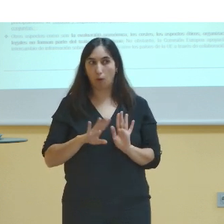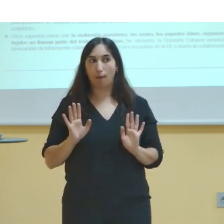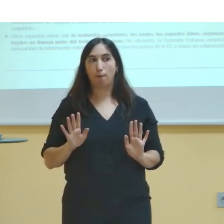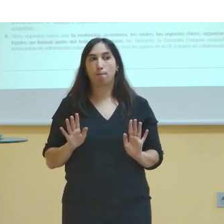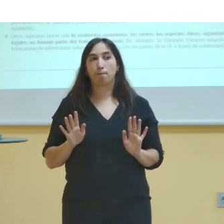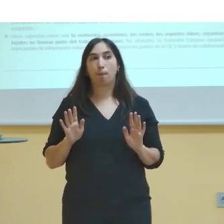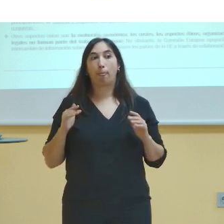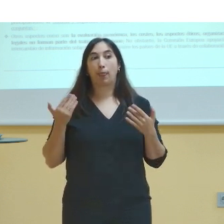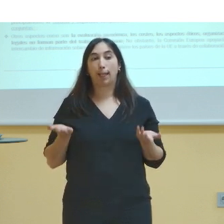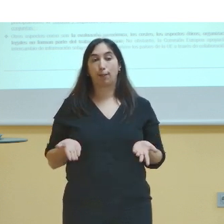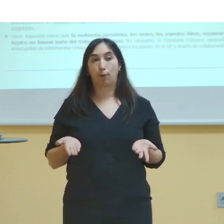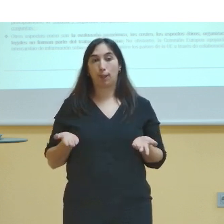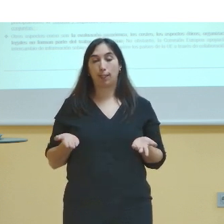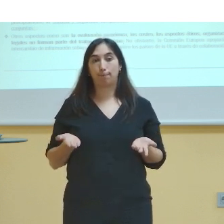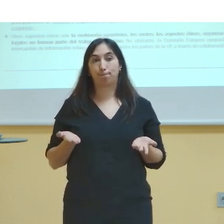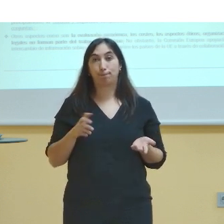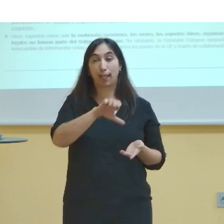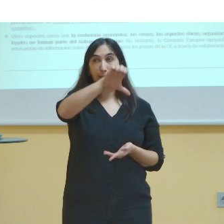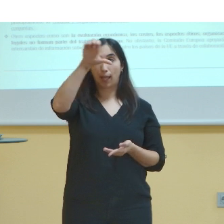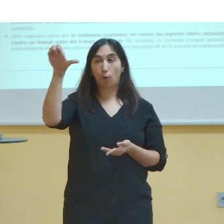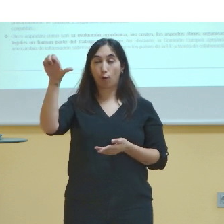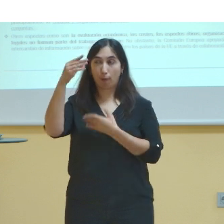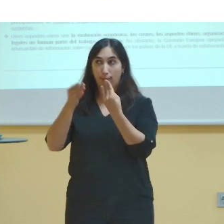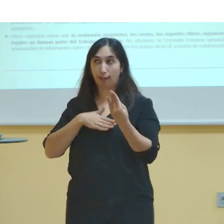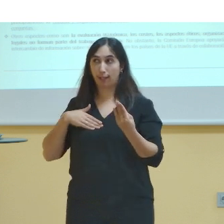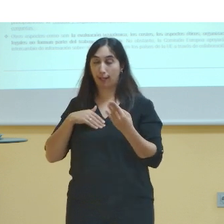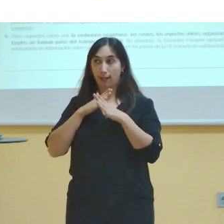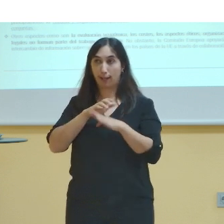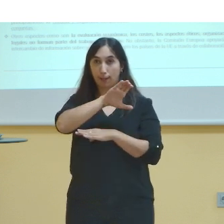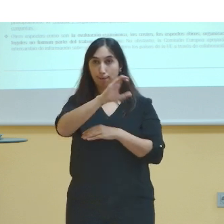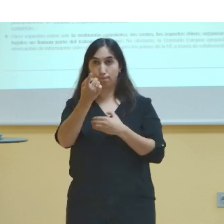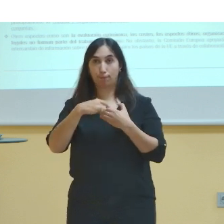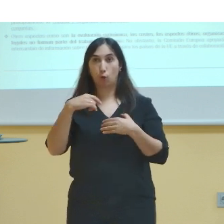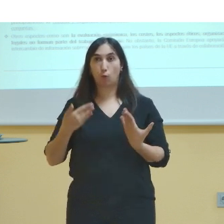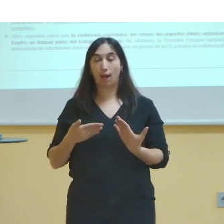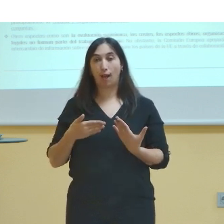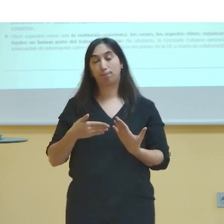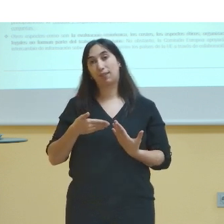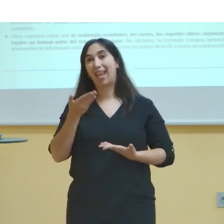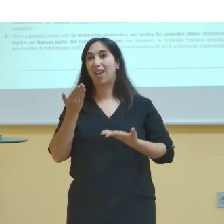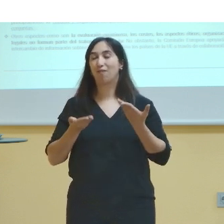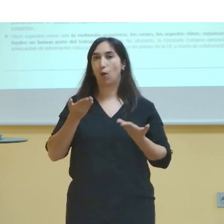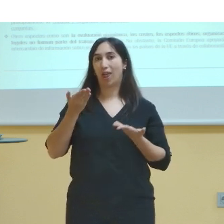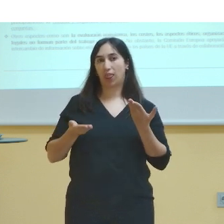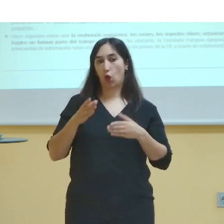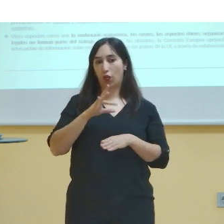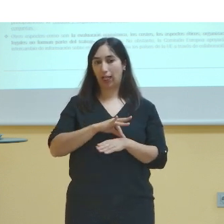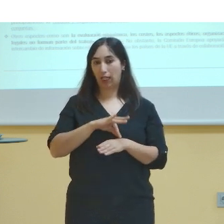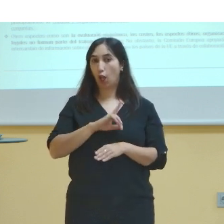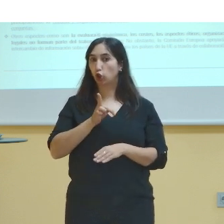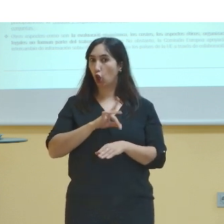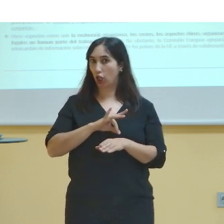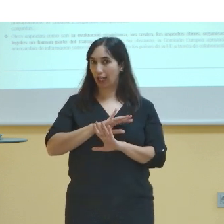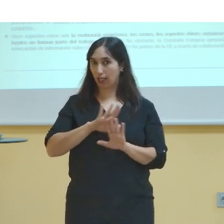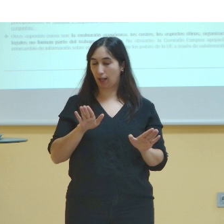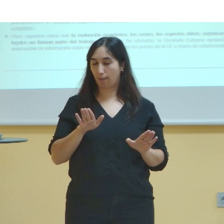Y entonces lo que Europa lo que va a hacer en los Estados miembros es la evaluación clínica. La evaluación exclusivamente